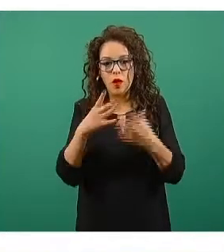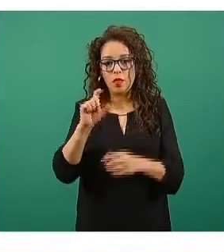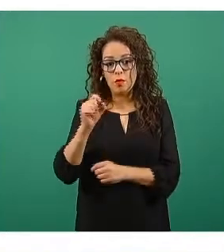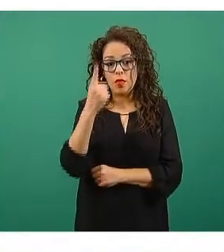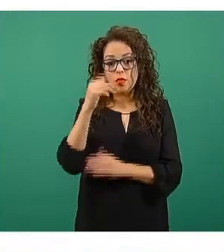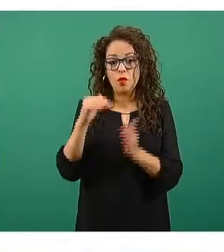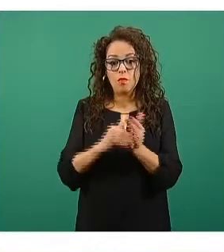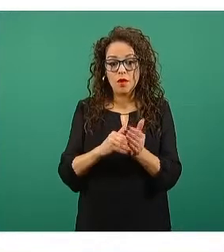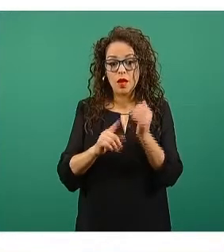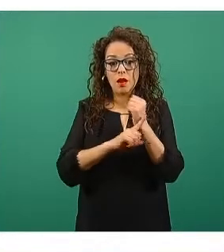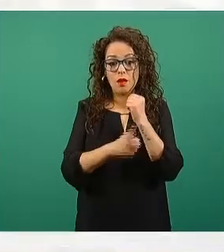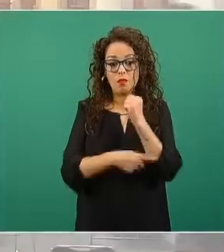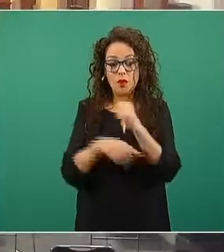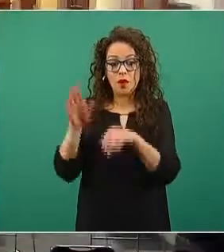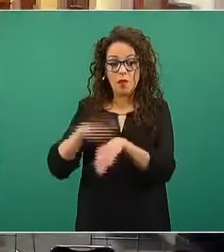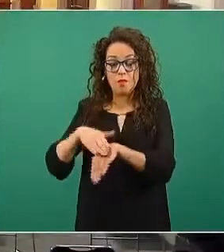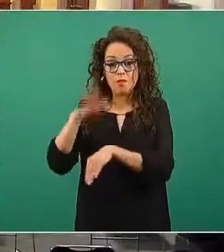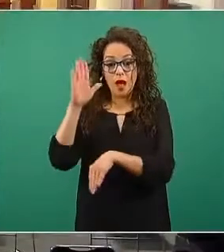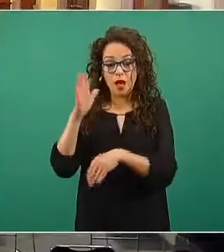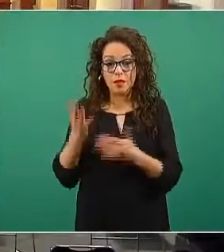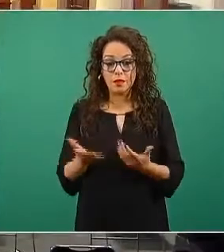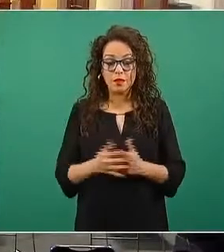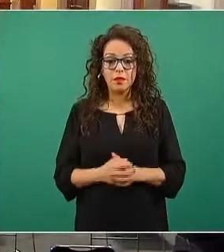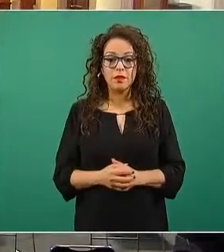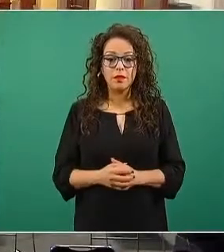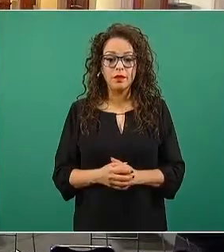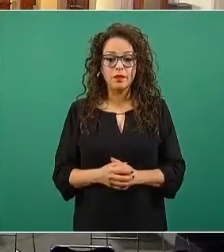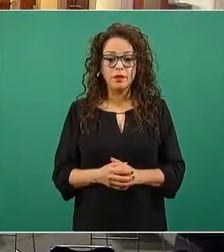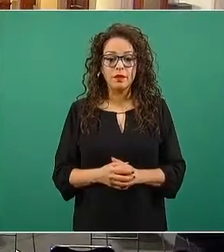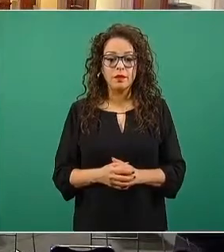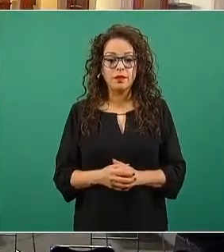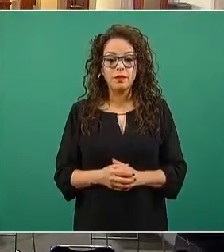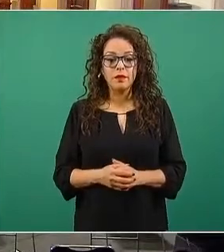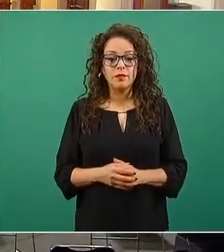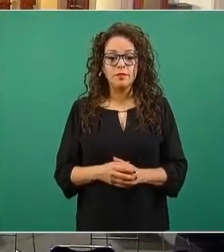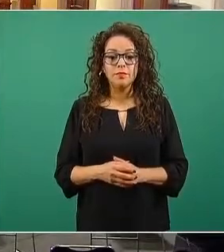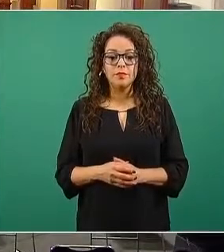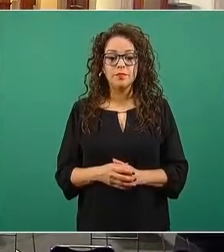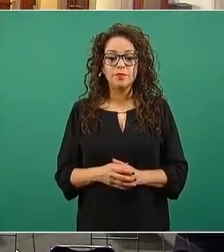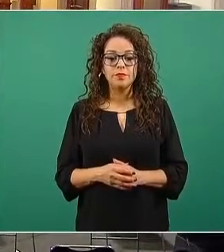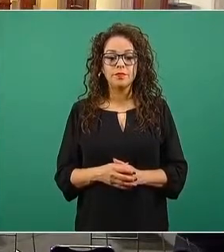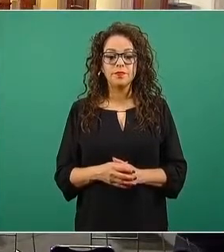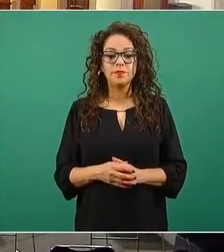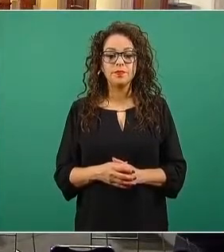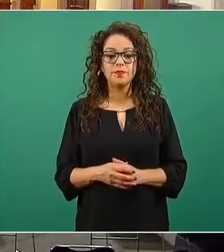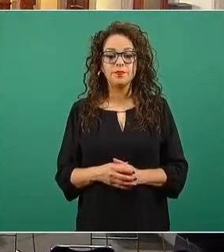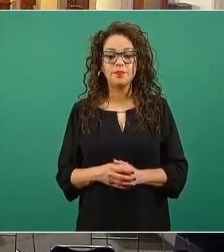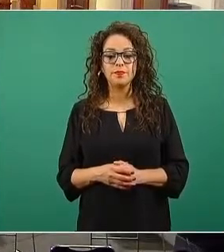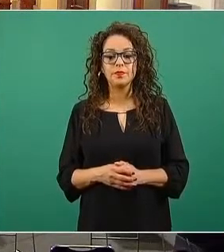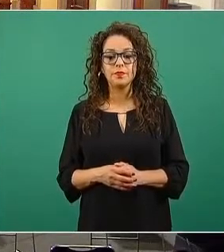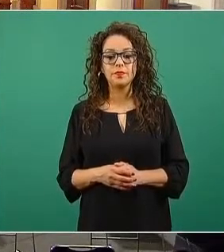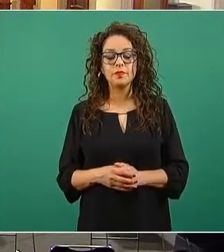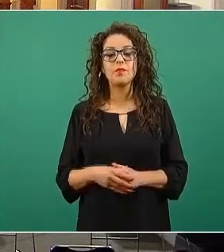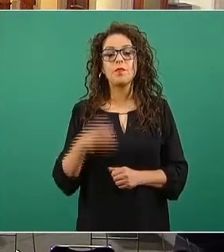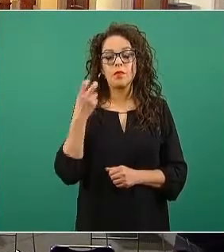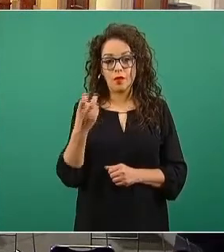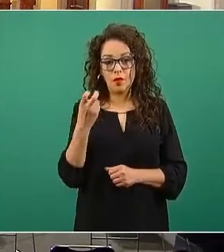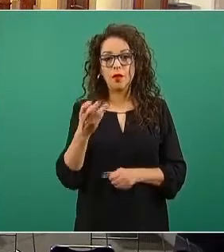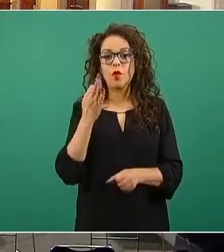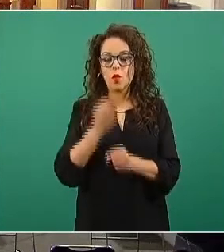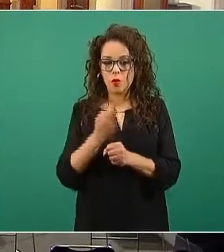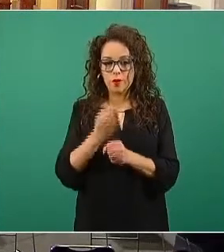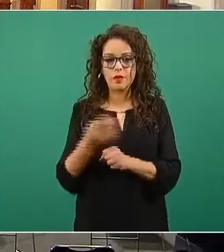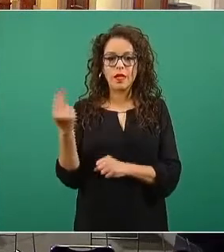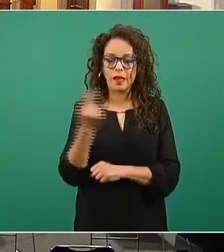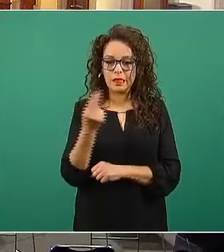embarazos adicionales. La que sigue, por favor. Entonces, con esto hemos reforzado las acciones